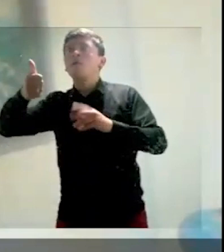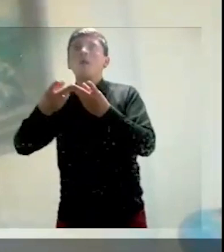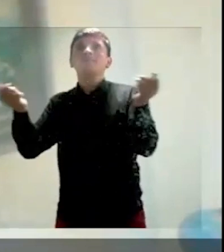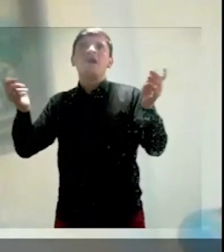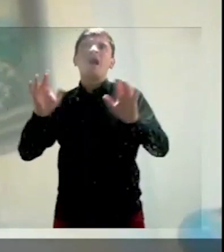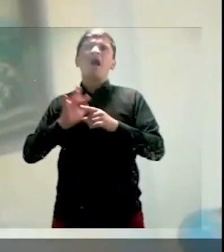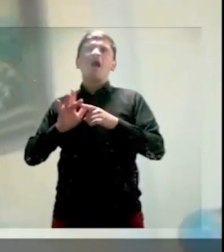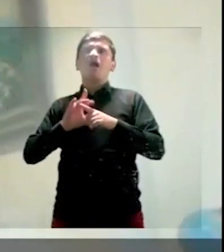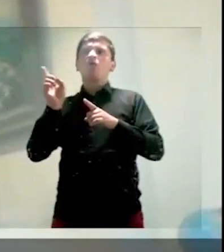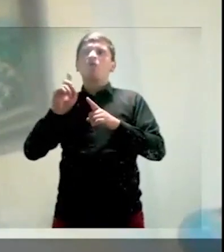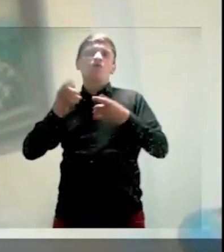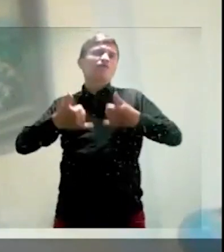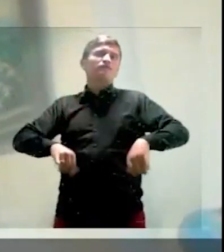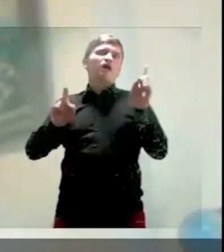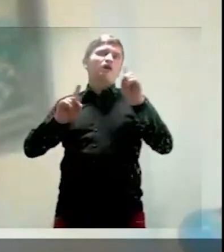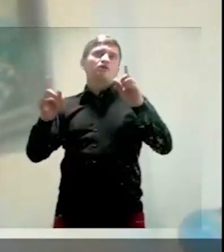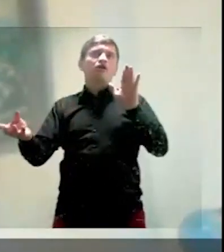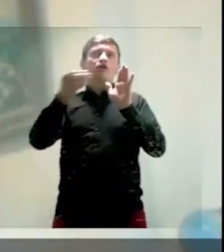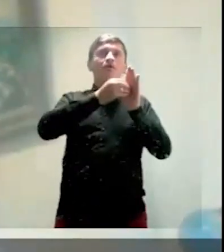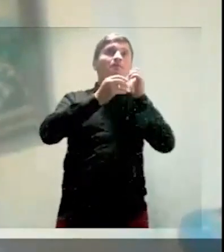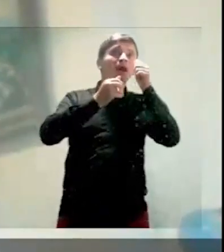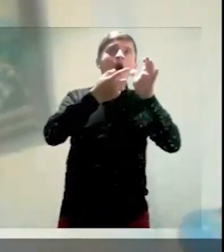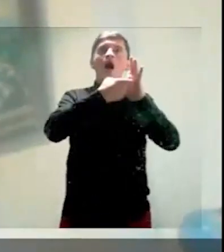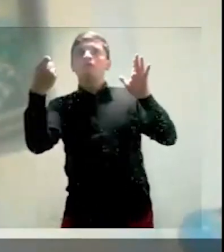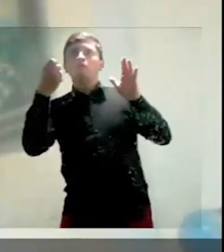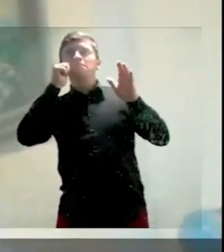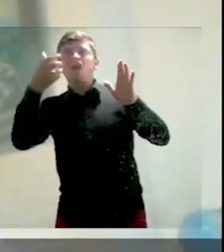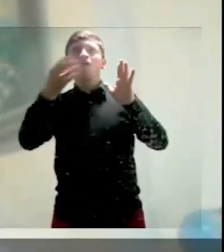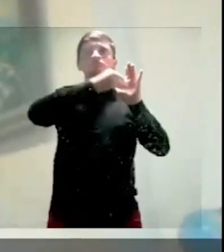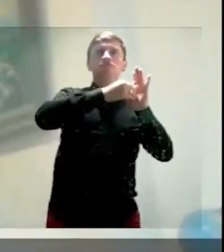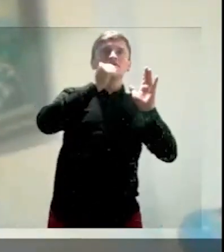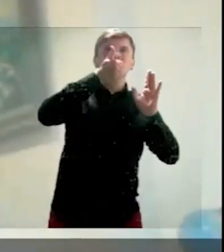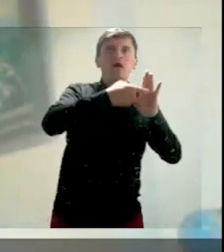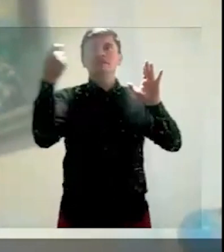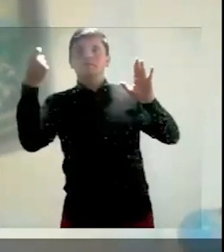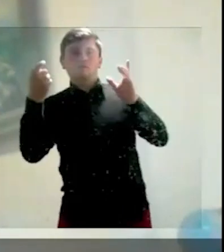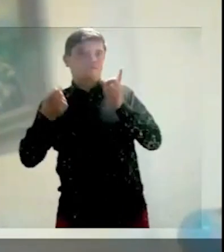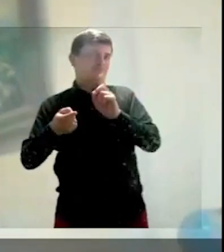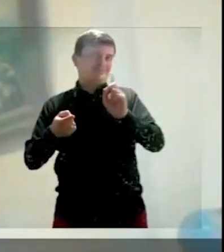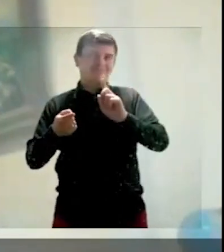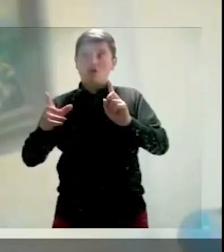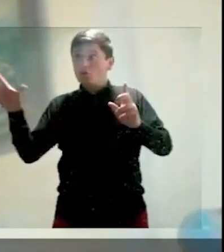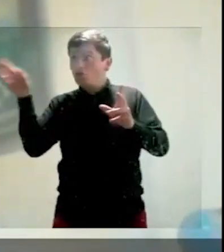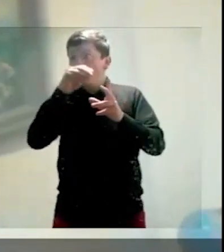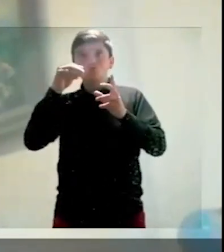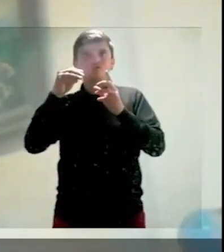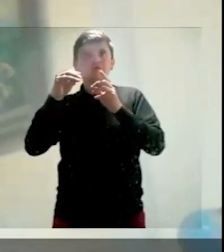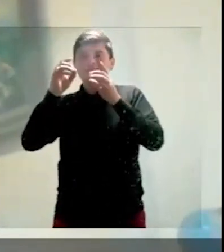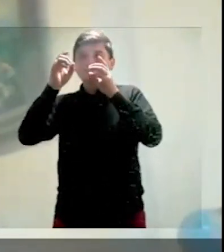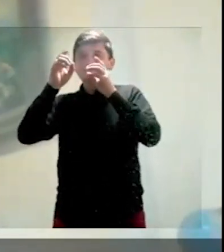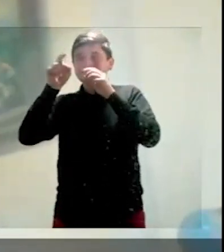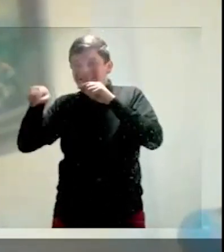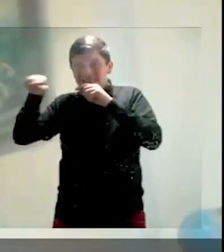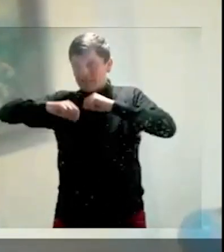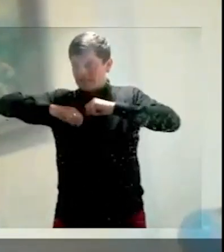una sala plena vamos a decir que qué rico que hay tres derechos nuevos, no. Esto es todo un proceso, tanto que en